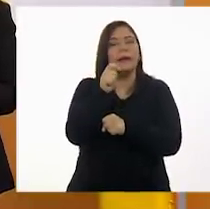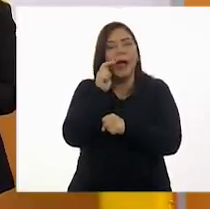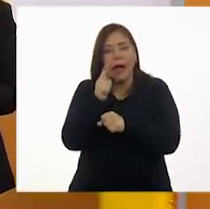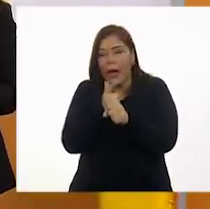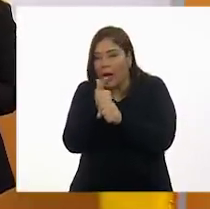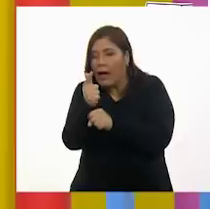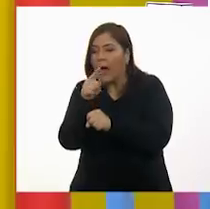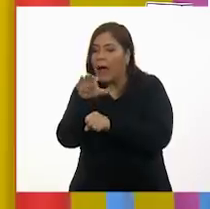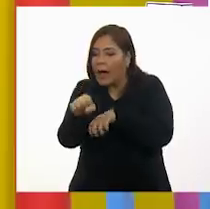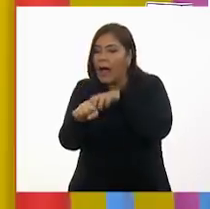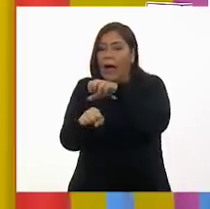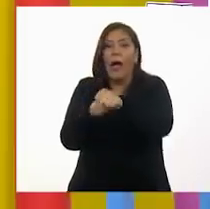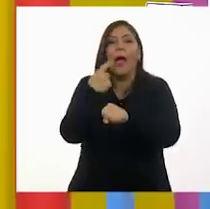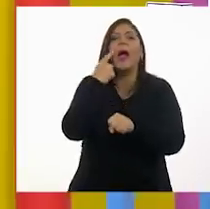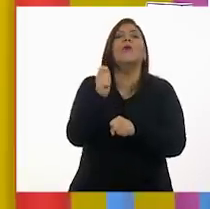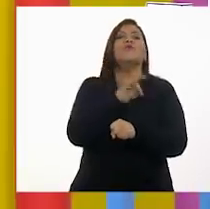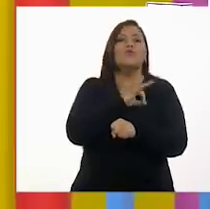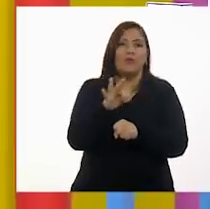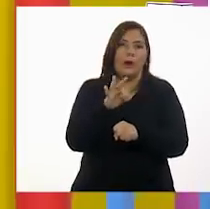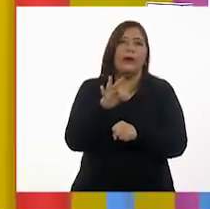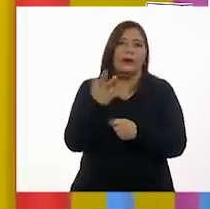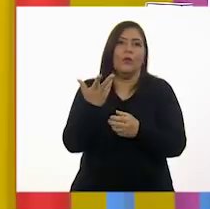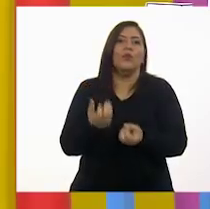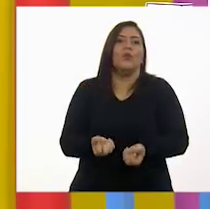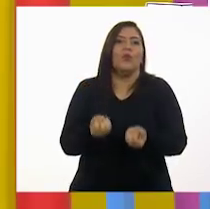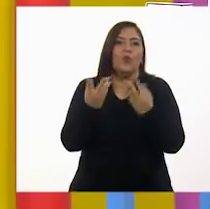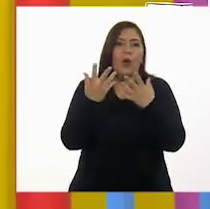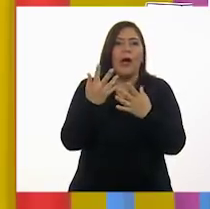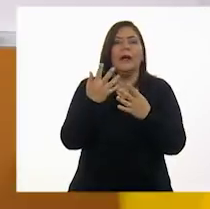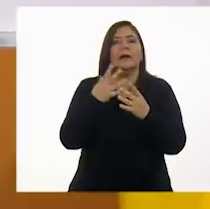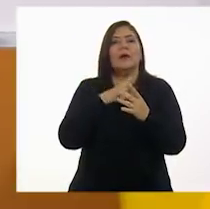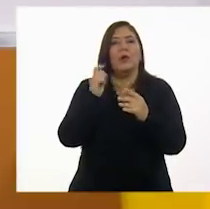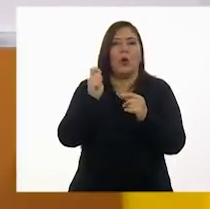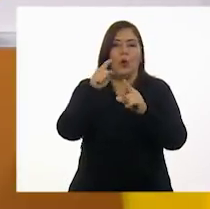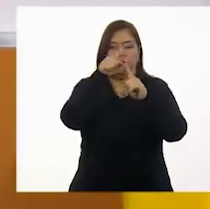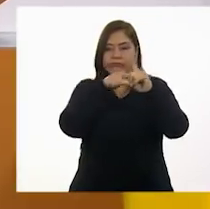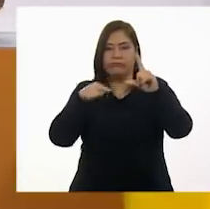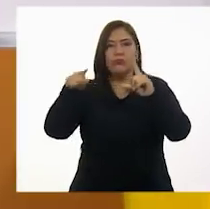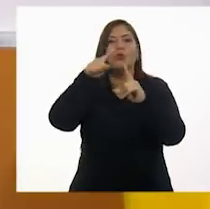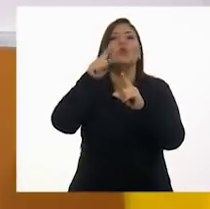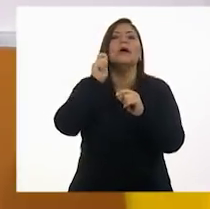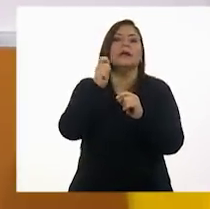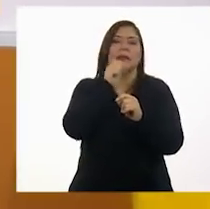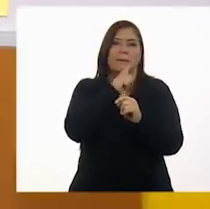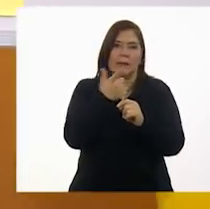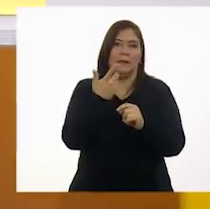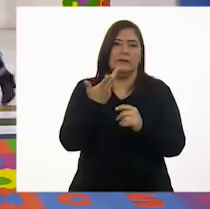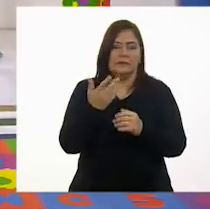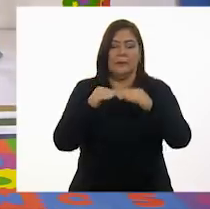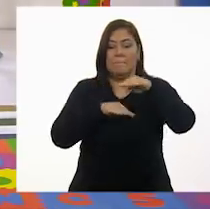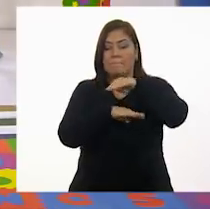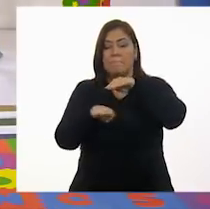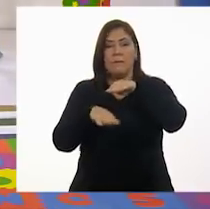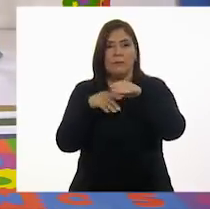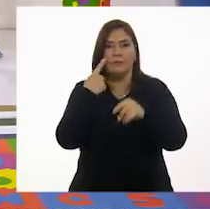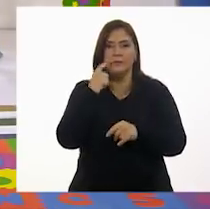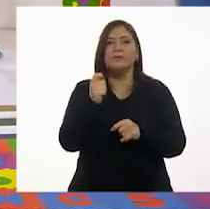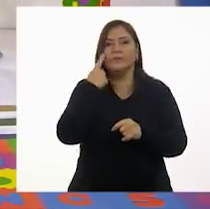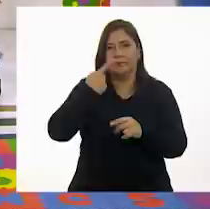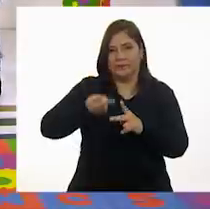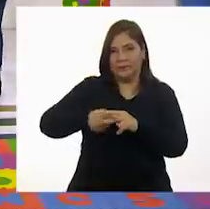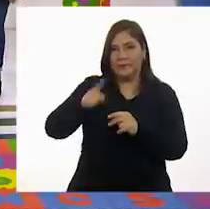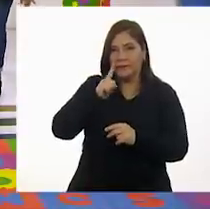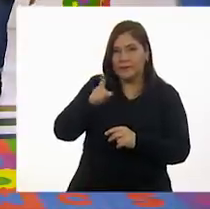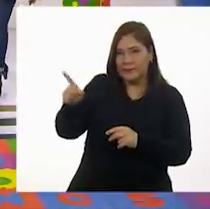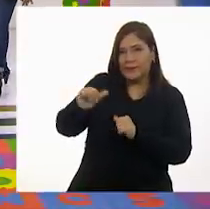a identificar cuántas caras y cuántas bases tienen, ¿verdad? Así es. Bueno, va a empezar Pilar. ¿Qué te parece si tiras primero para ver